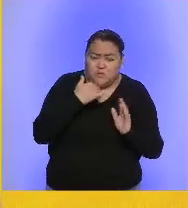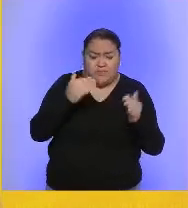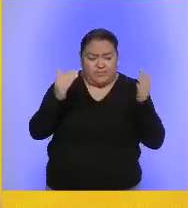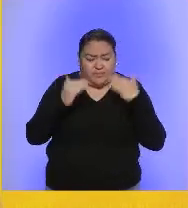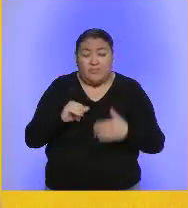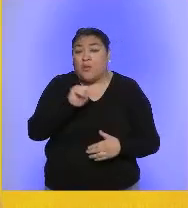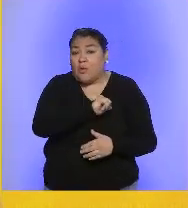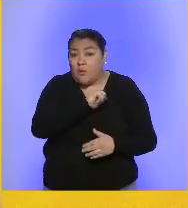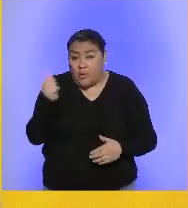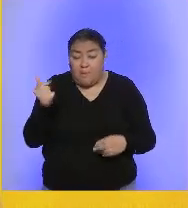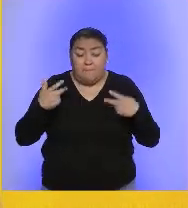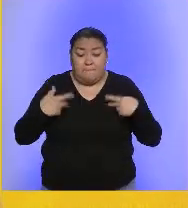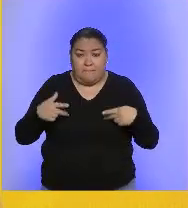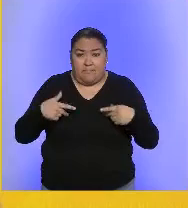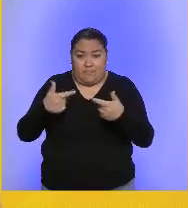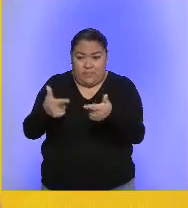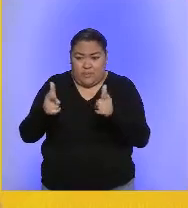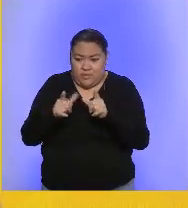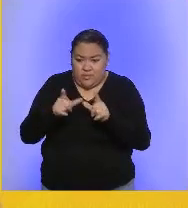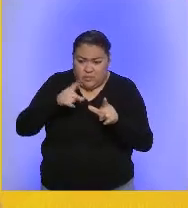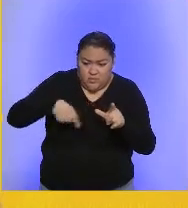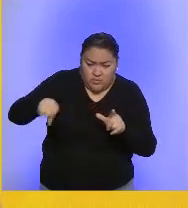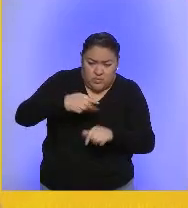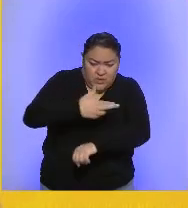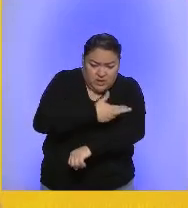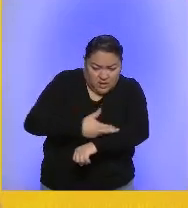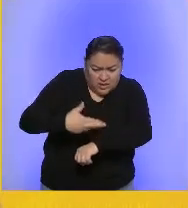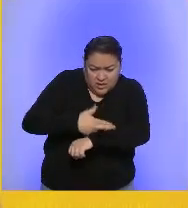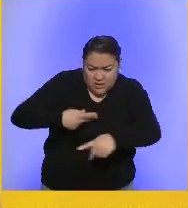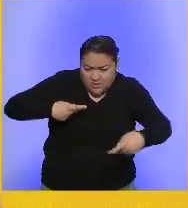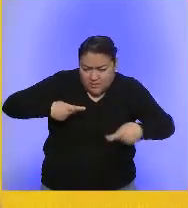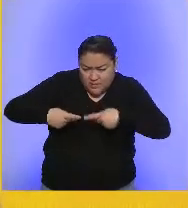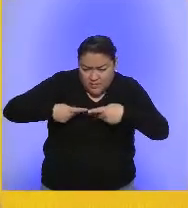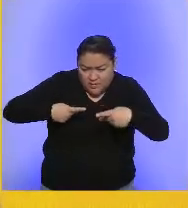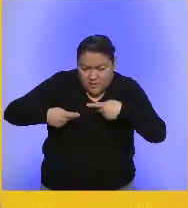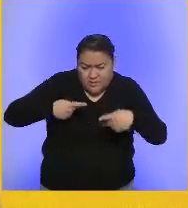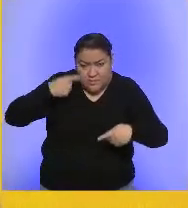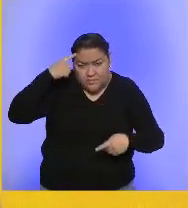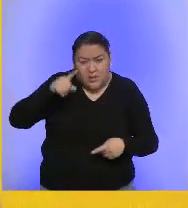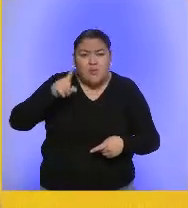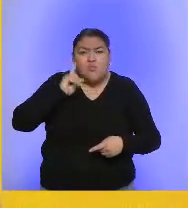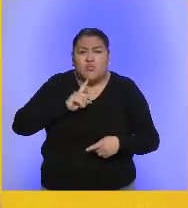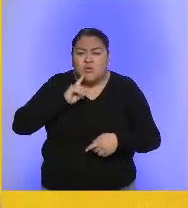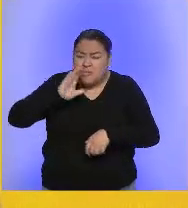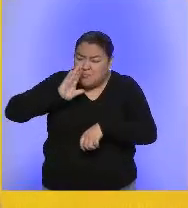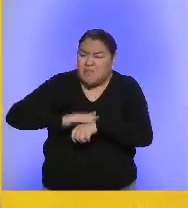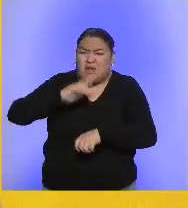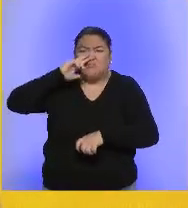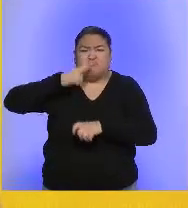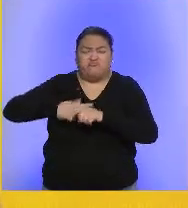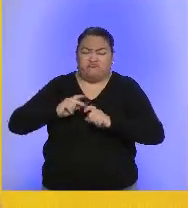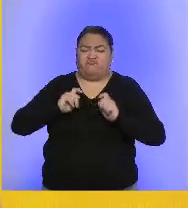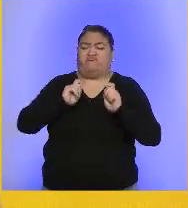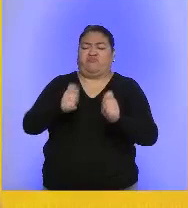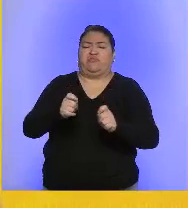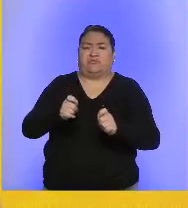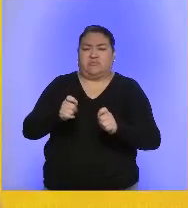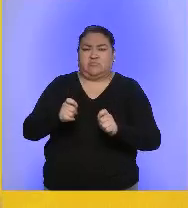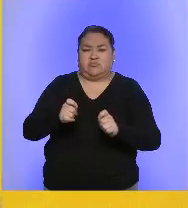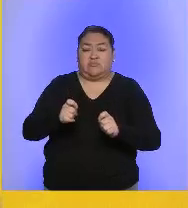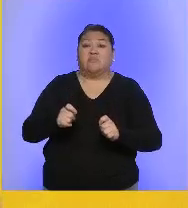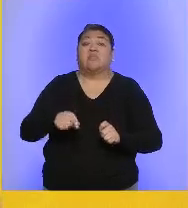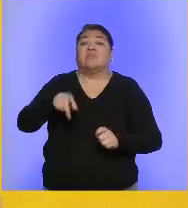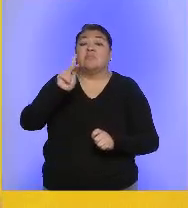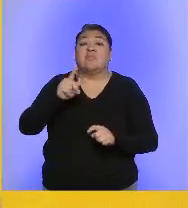incrementar la posibilidad de las mujeres en el ejercicio del poder público, pero sobre todo libre de